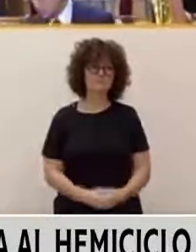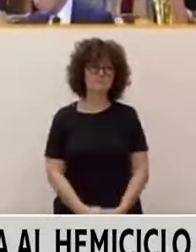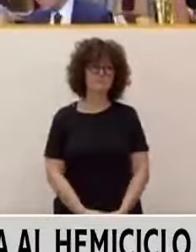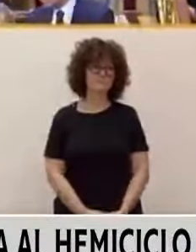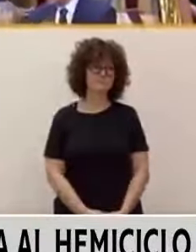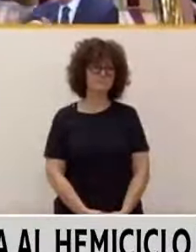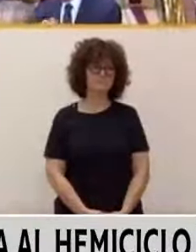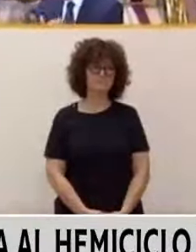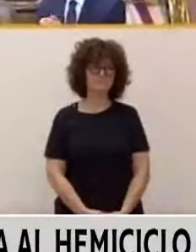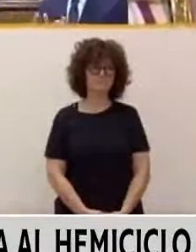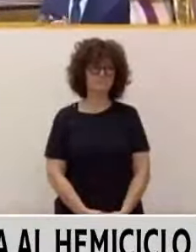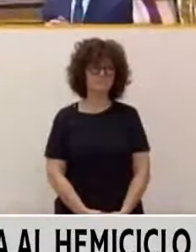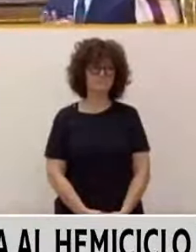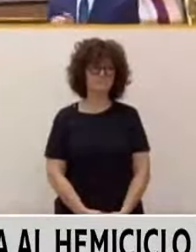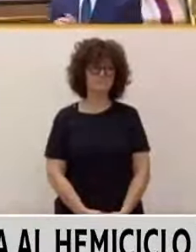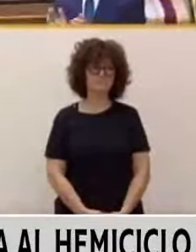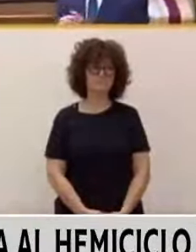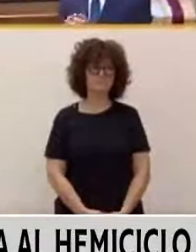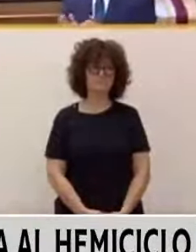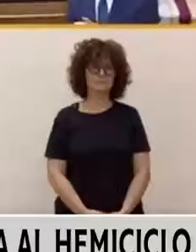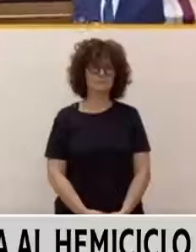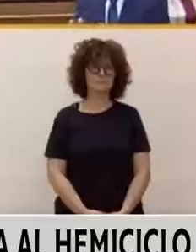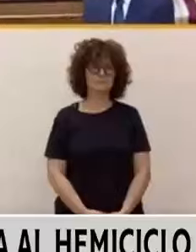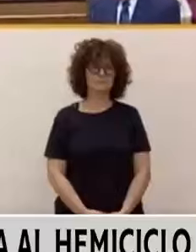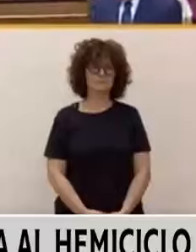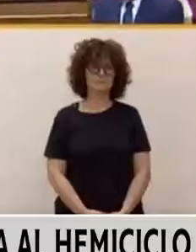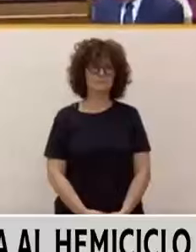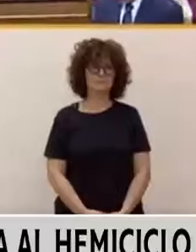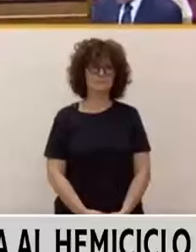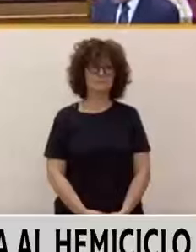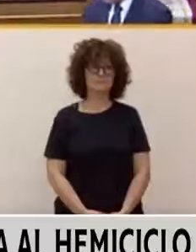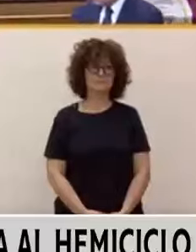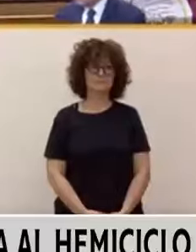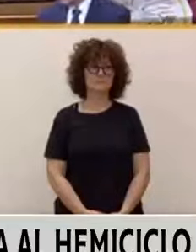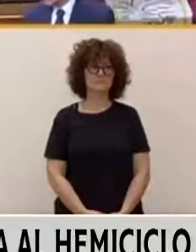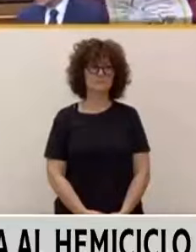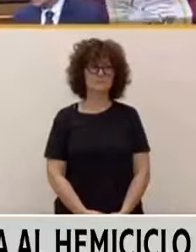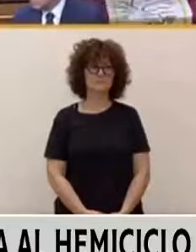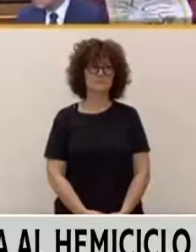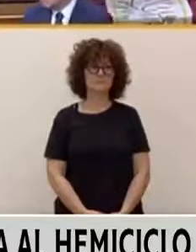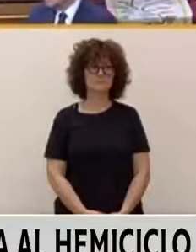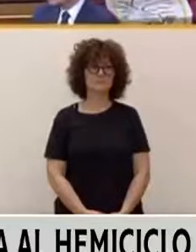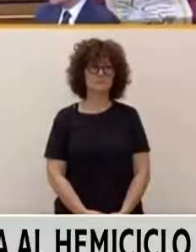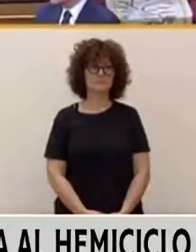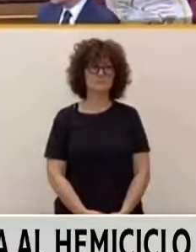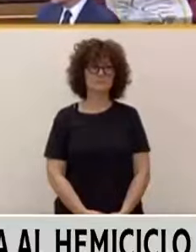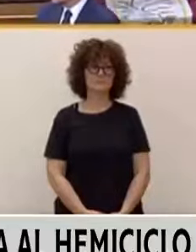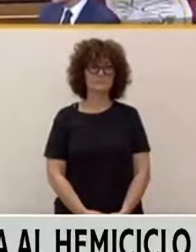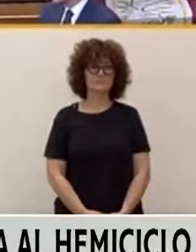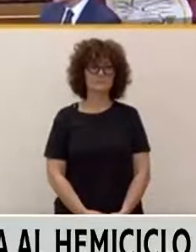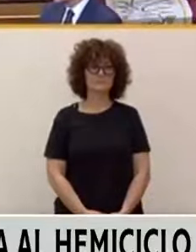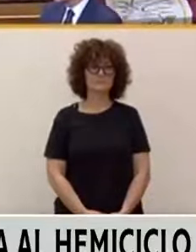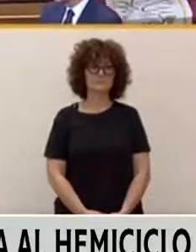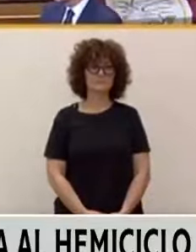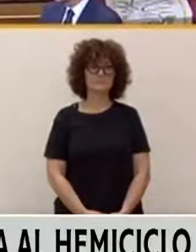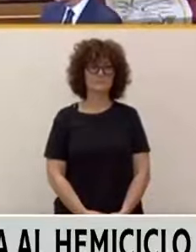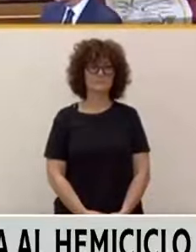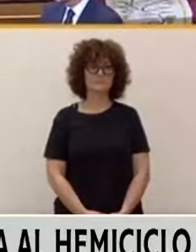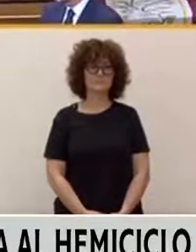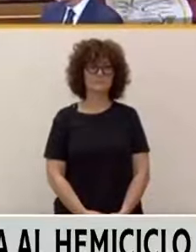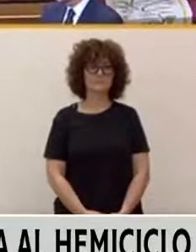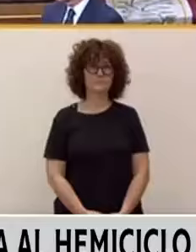llegada, intentando... ¿Es diputada pues, o qué? No, es senadora. Pero han intentado mostrar de esta forma al Gobierno la aprobación